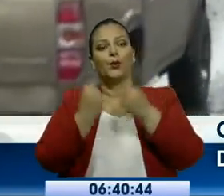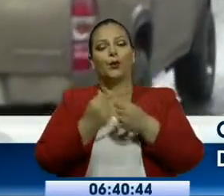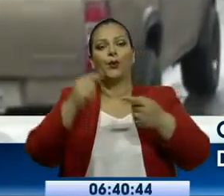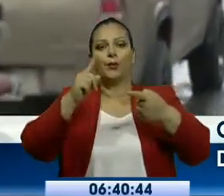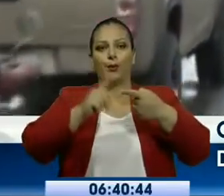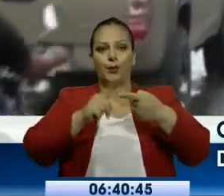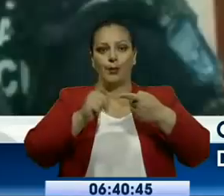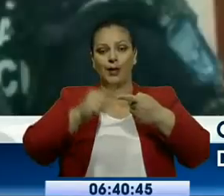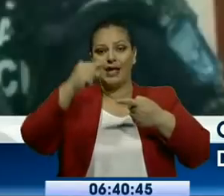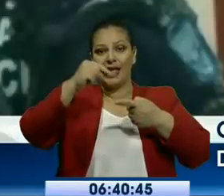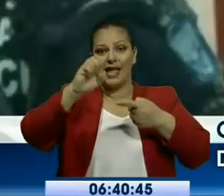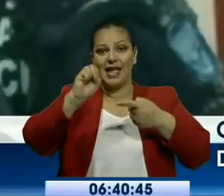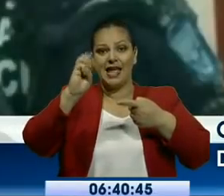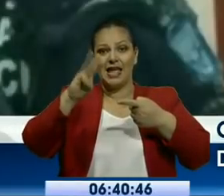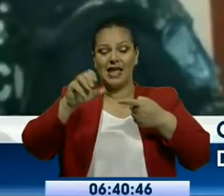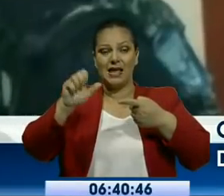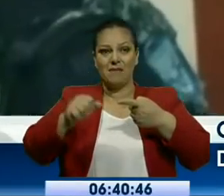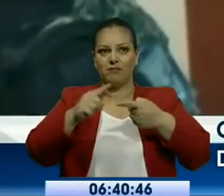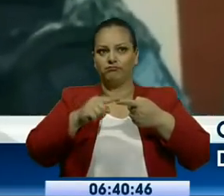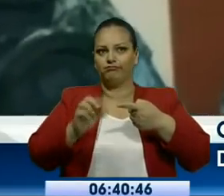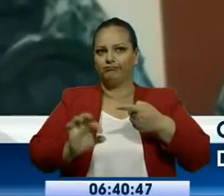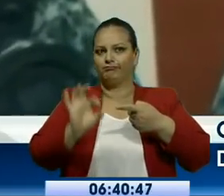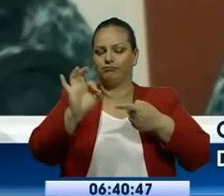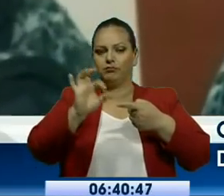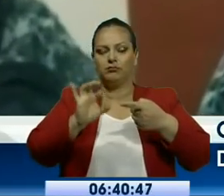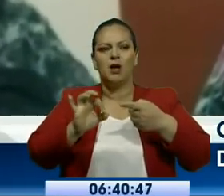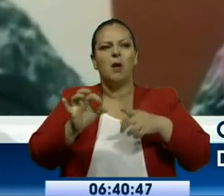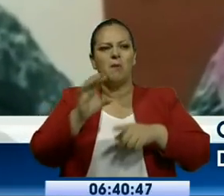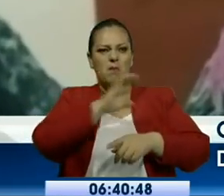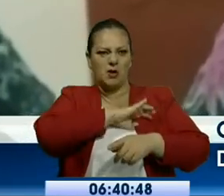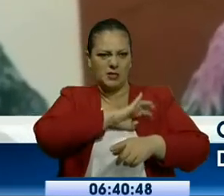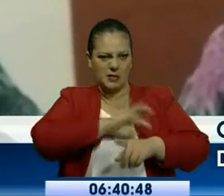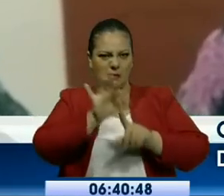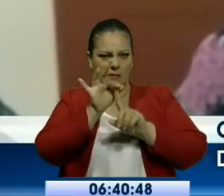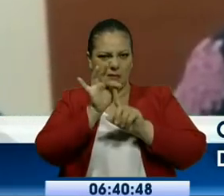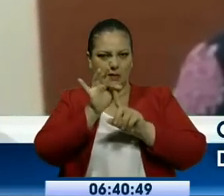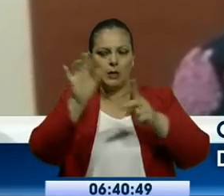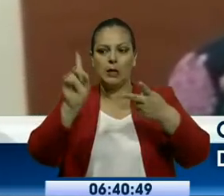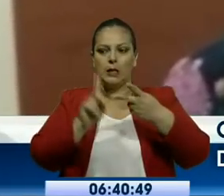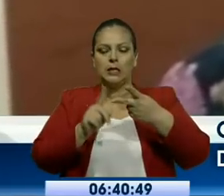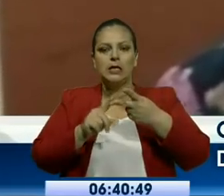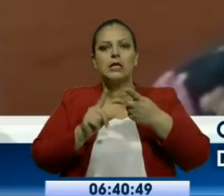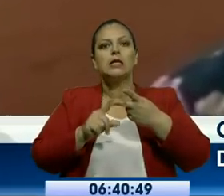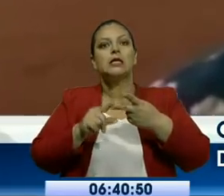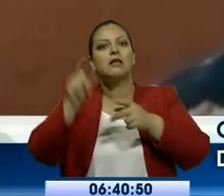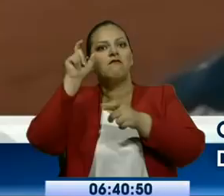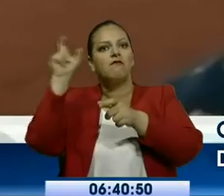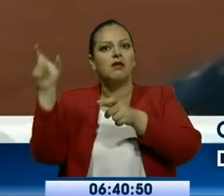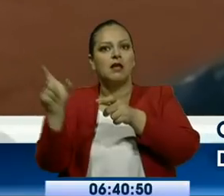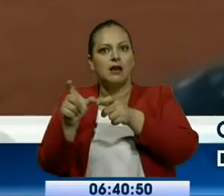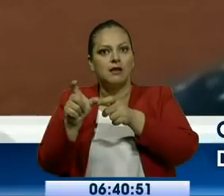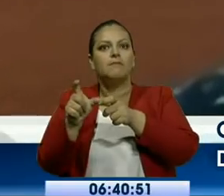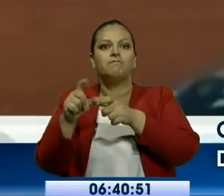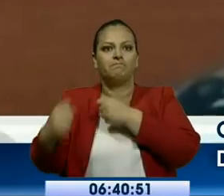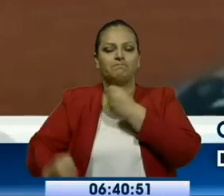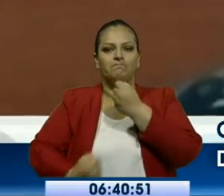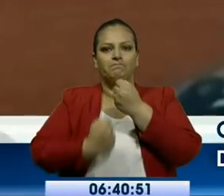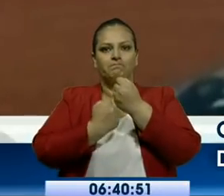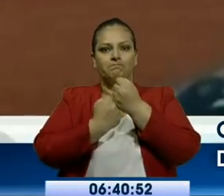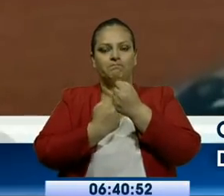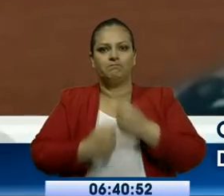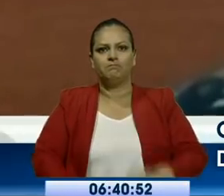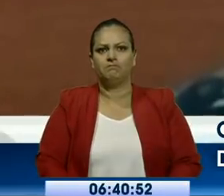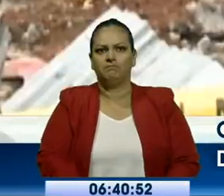con la Fiscalía, permitió la detención del ciudadano ecuatoriano, quien según las investigaciones supuestamente estaría